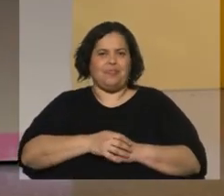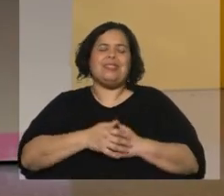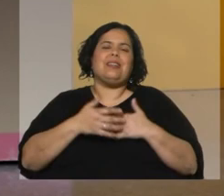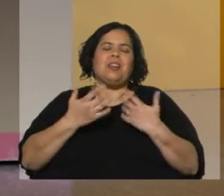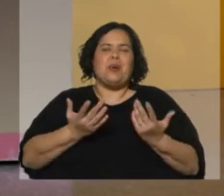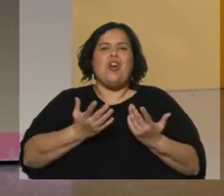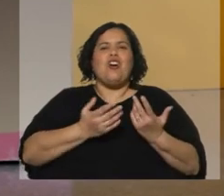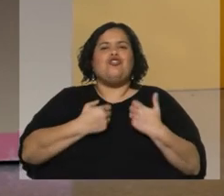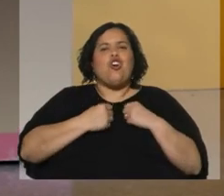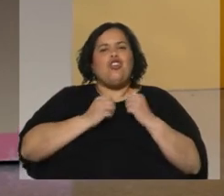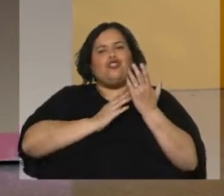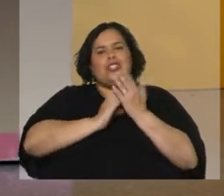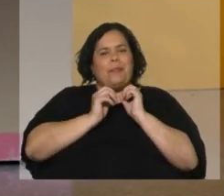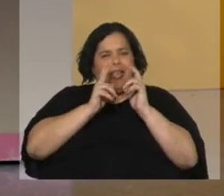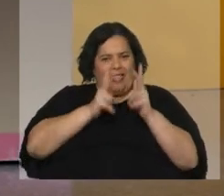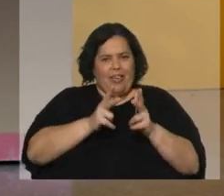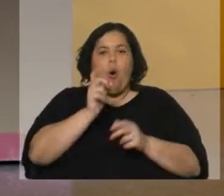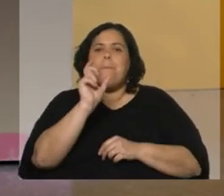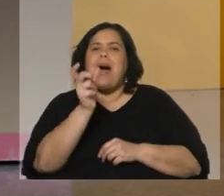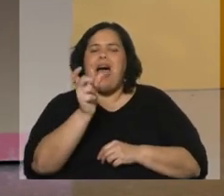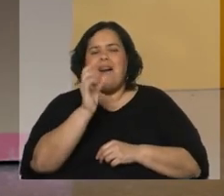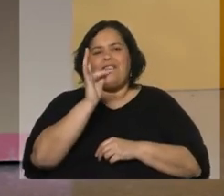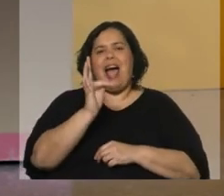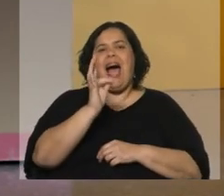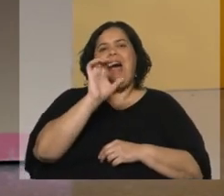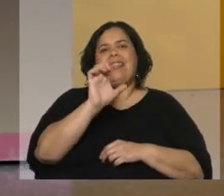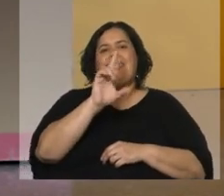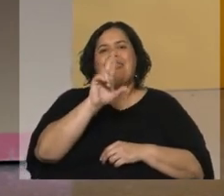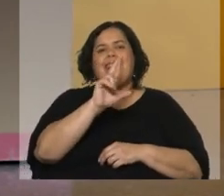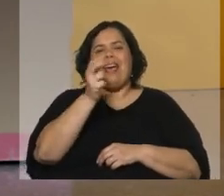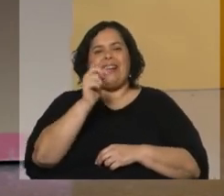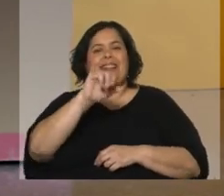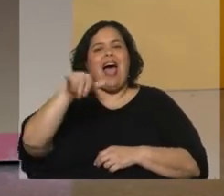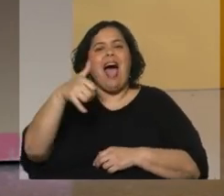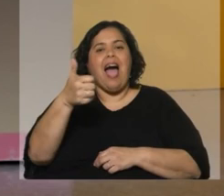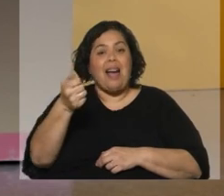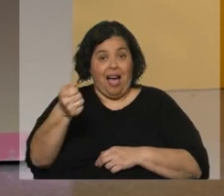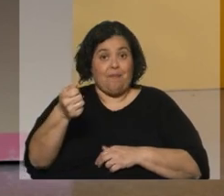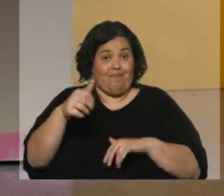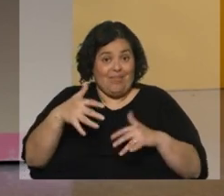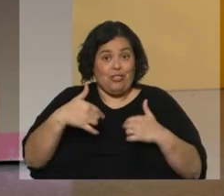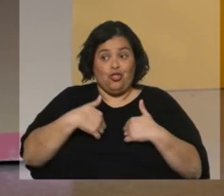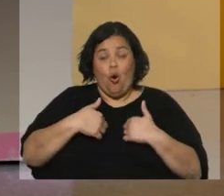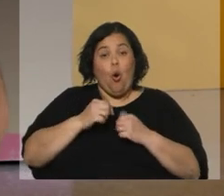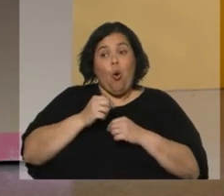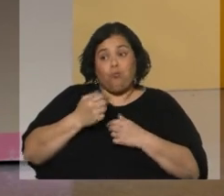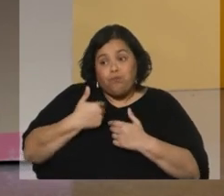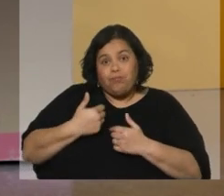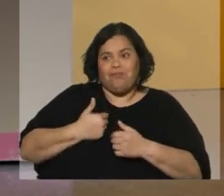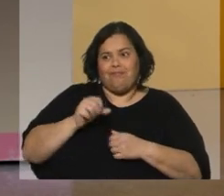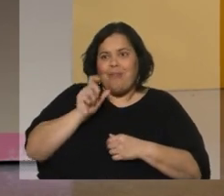ver Yo siempre digo que la palabra terraja por lo menos en mi Concepción no la inventé yo obviamente Simplemente yo la utilizo porque me parece divertidísima